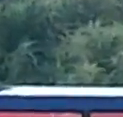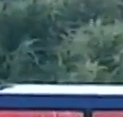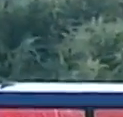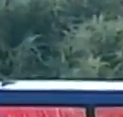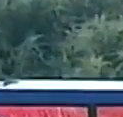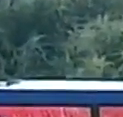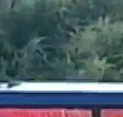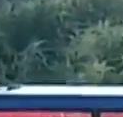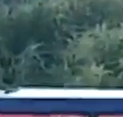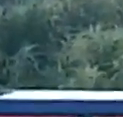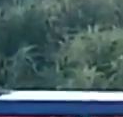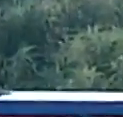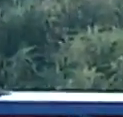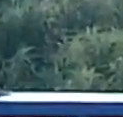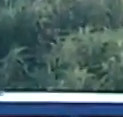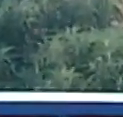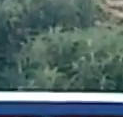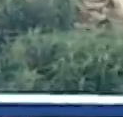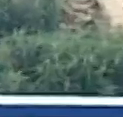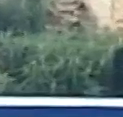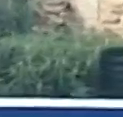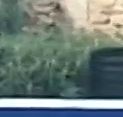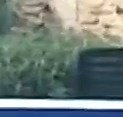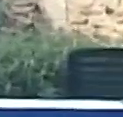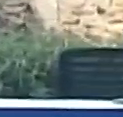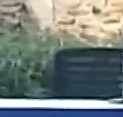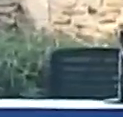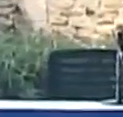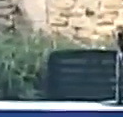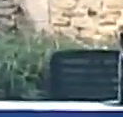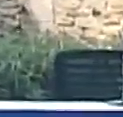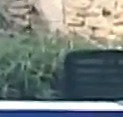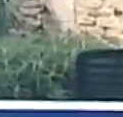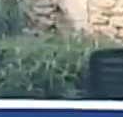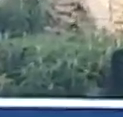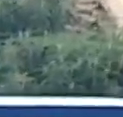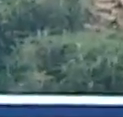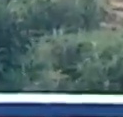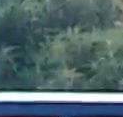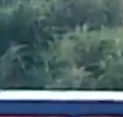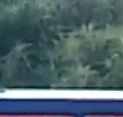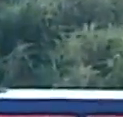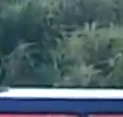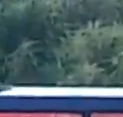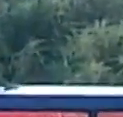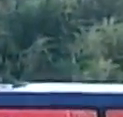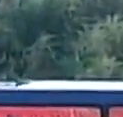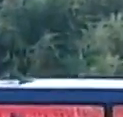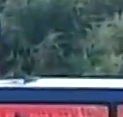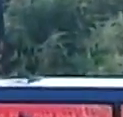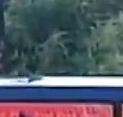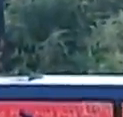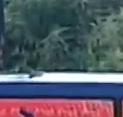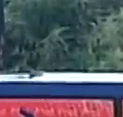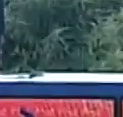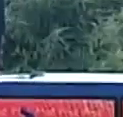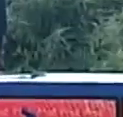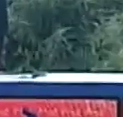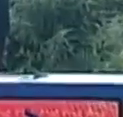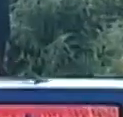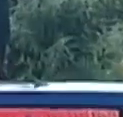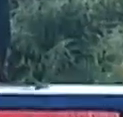pa' allá. Vamos por el de mi gente, ni pa' coger impulso, le damos pa' atrás, tra, la comuna